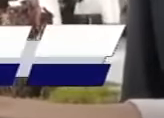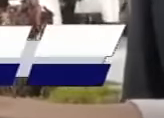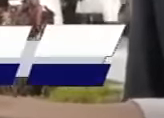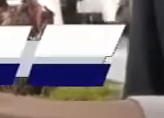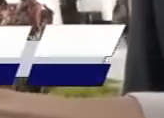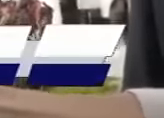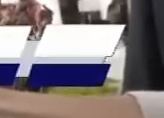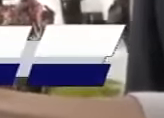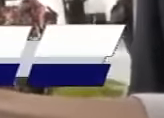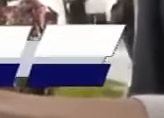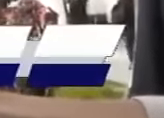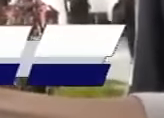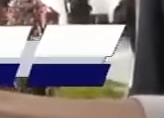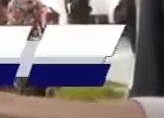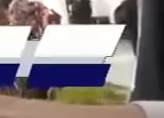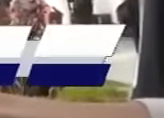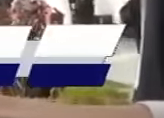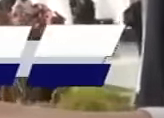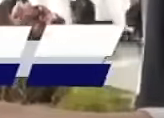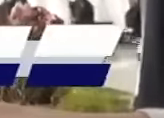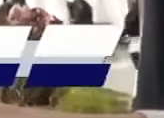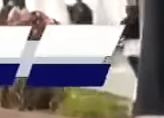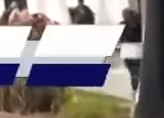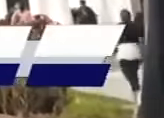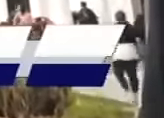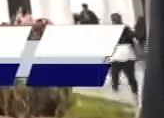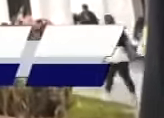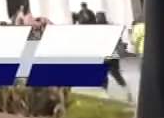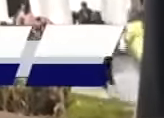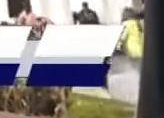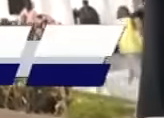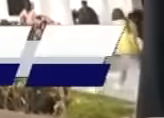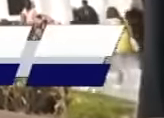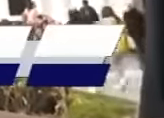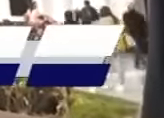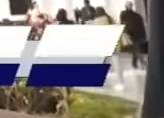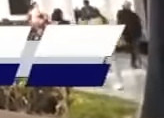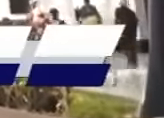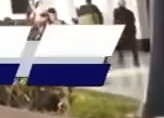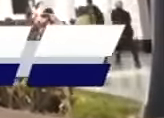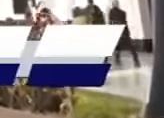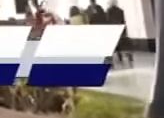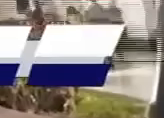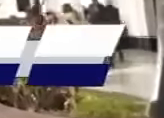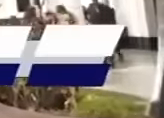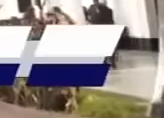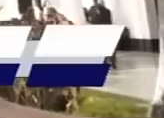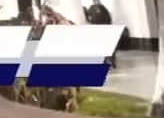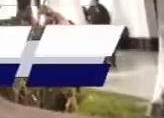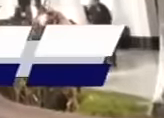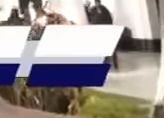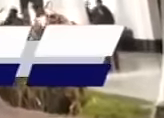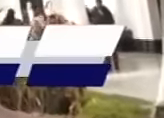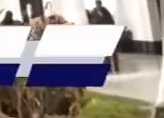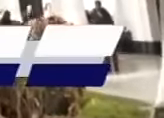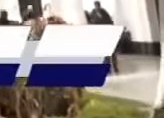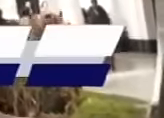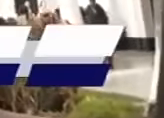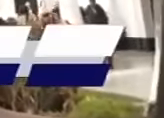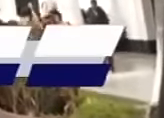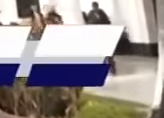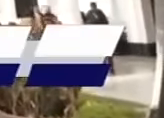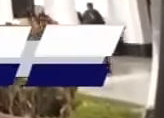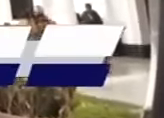caso nuestro hemos podido sobreponernos esas medidas coercitivas y comenzar un proceso de recuperación sostenida de nuestra industria